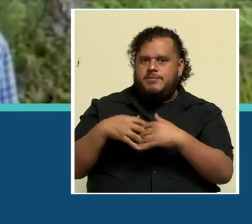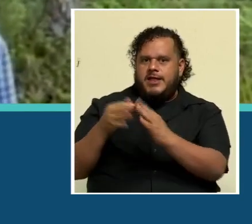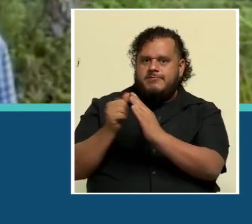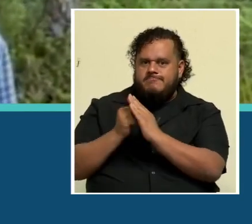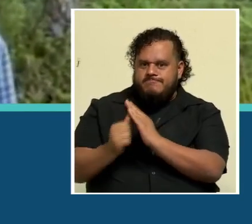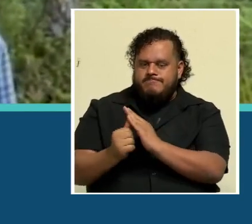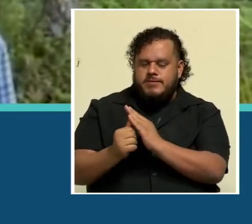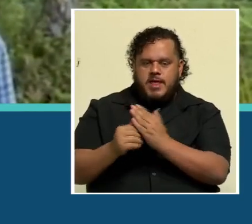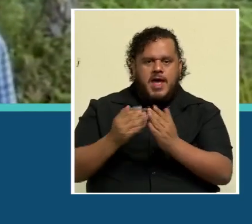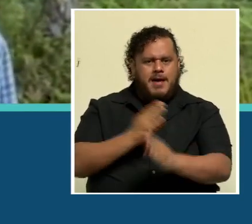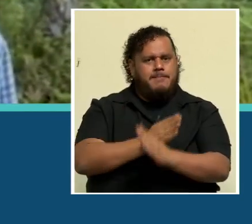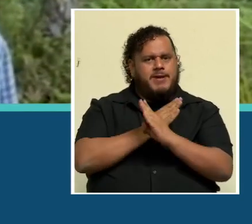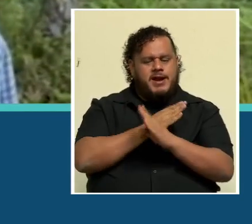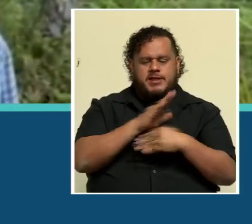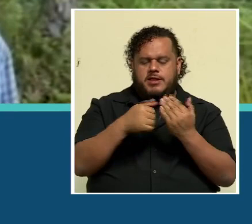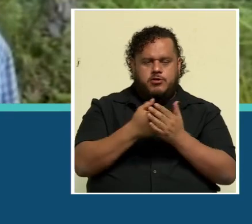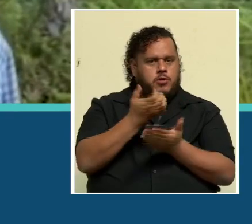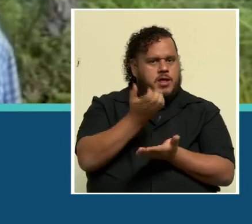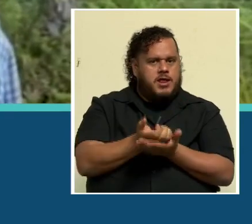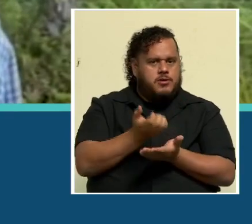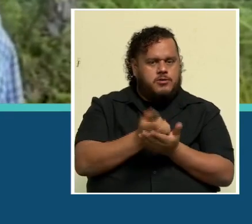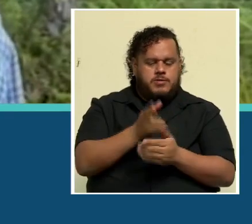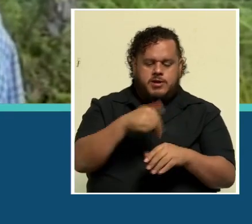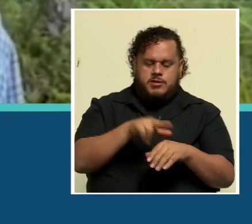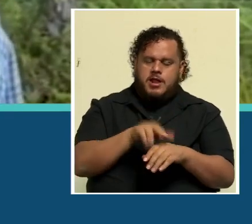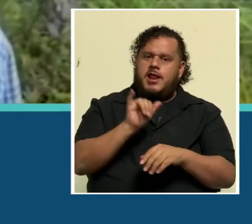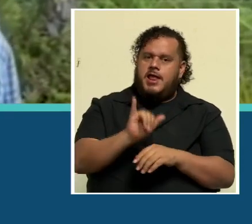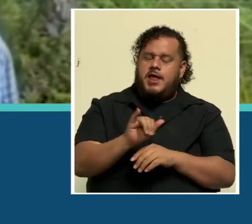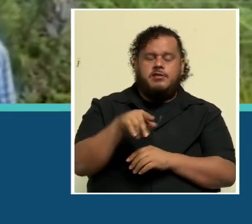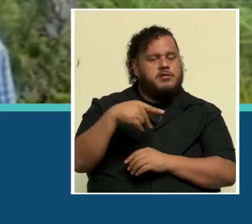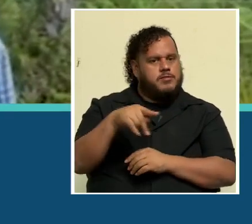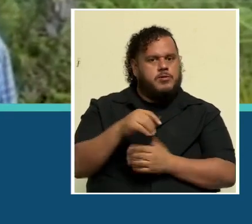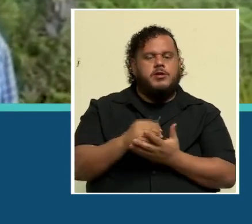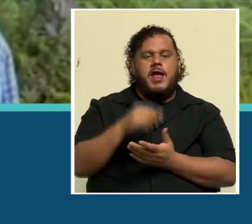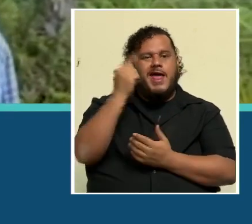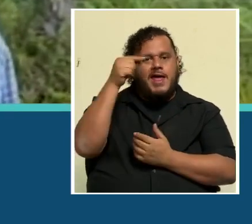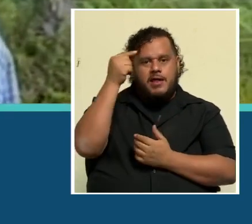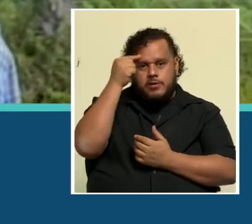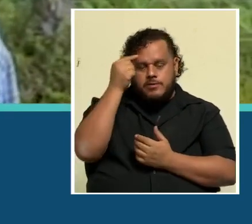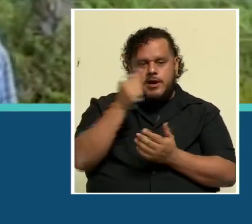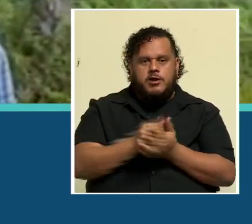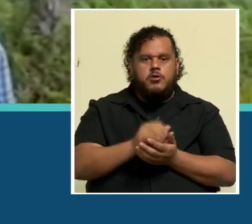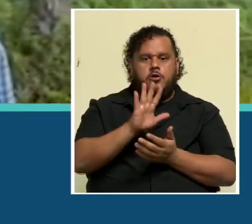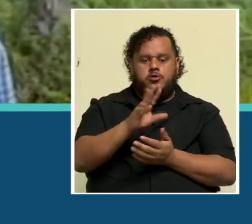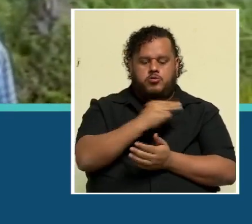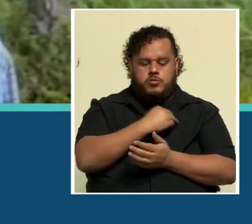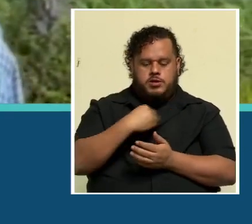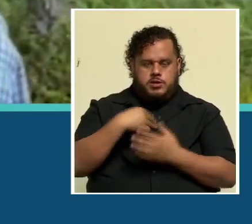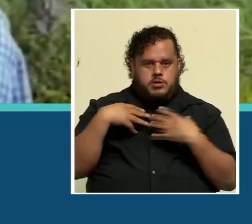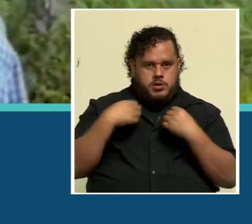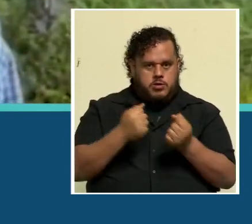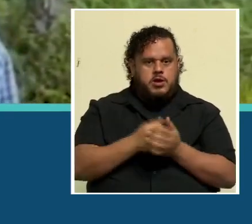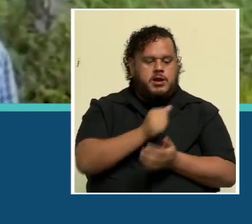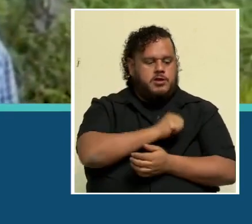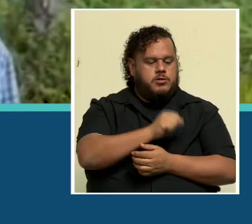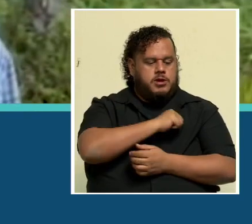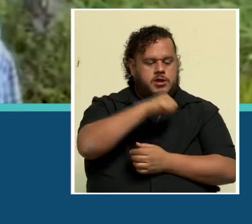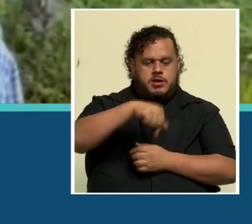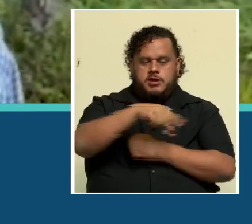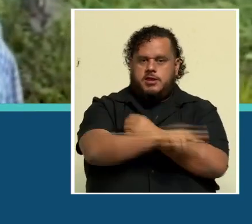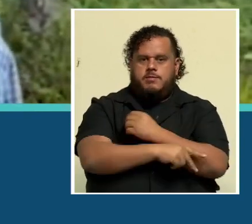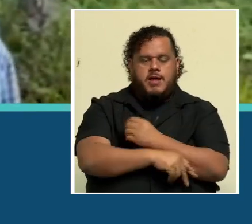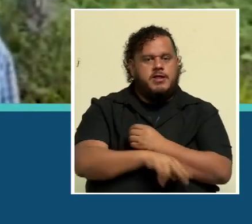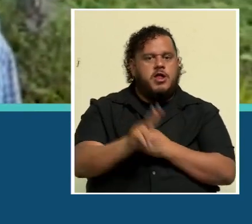economía nacional, y esto es sumamente grave. El gobierno, su Ministerio de Salud, las autoridades de este país se han negado